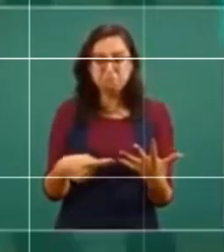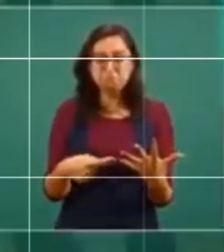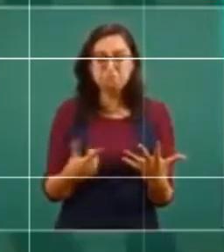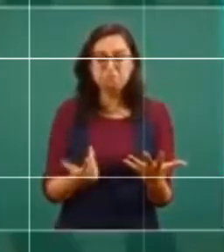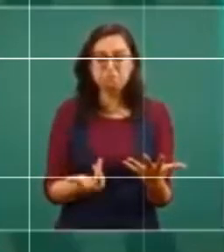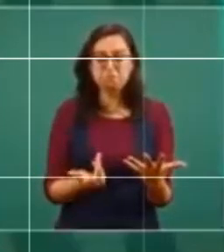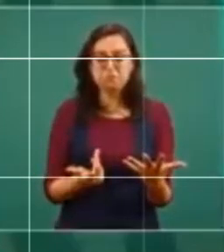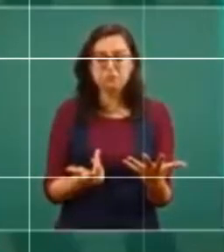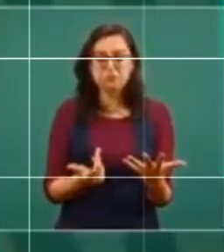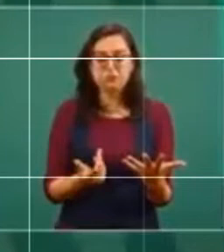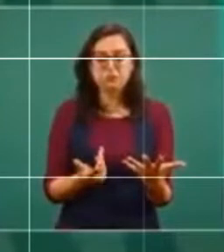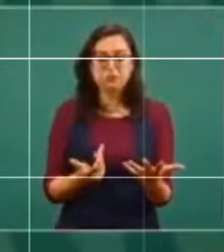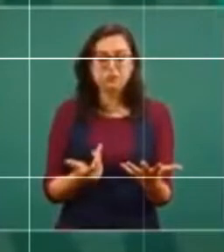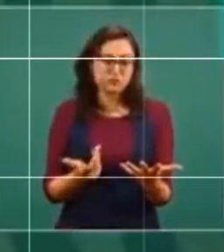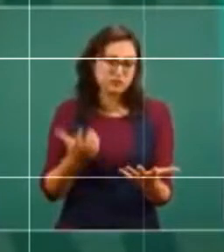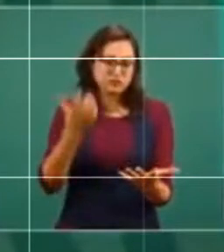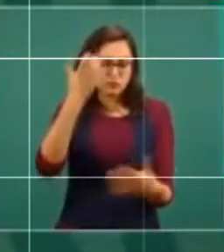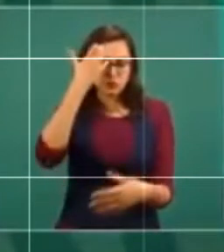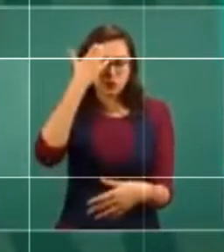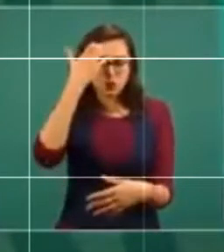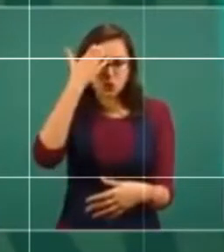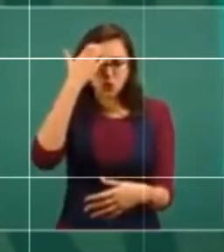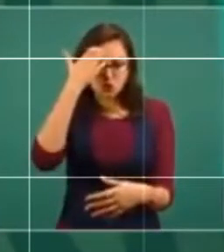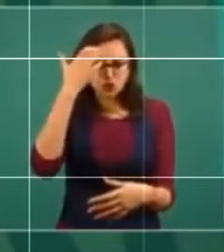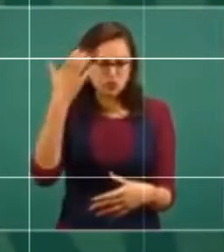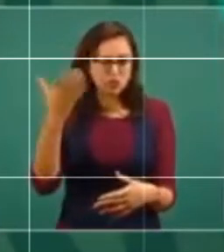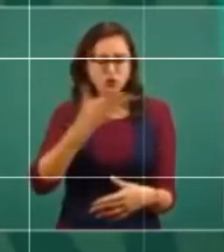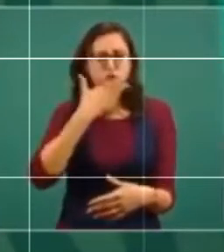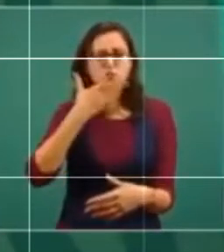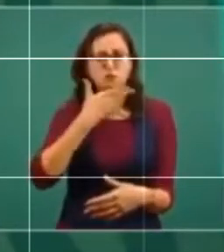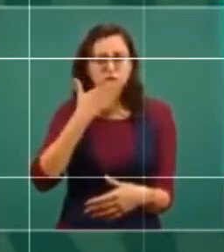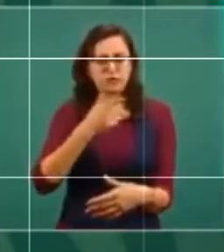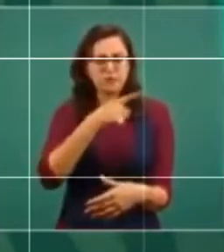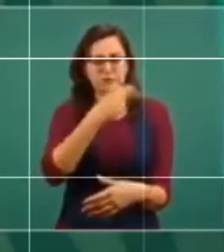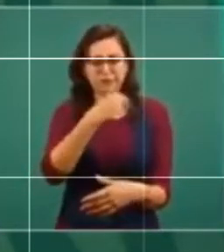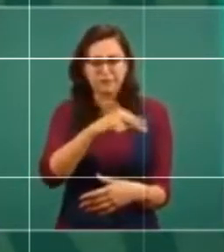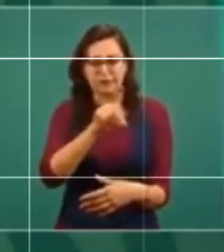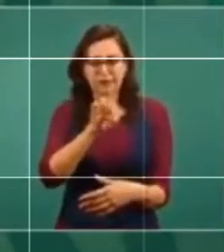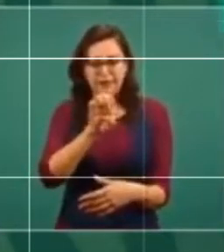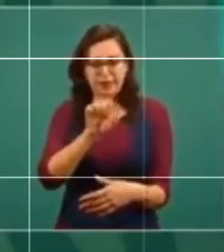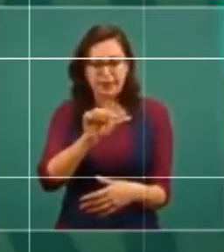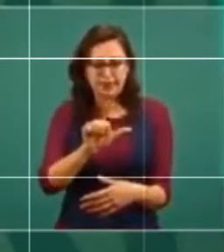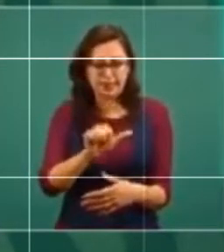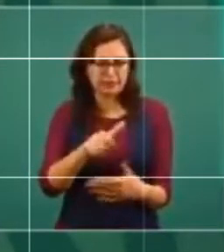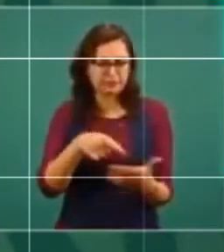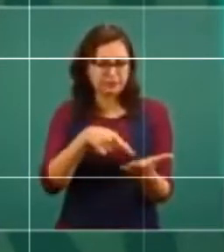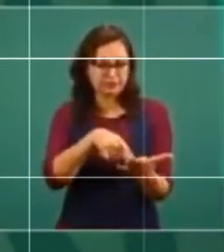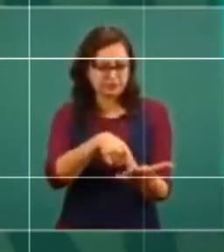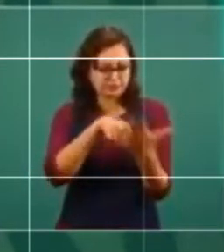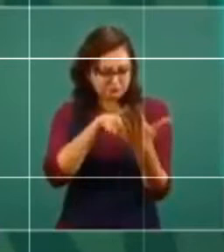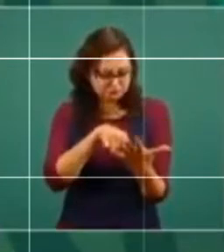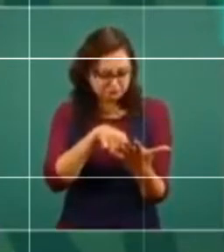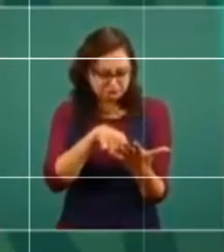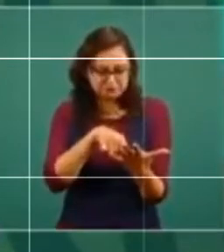que se conoce por sus siglas como DEA, no tienen